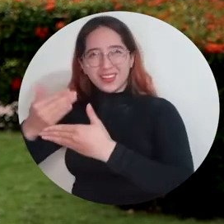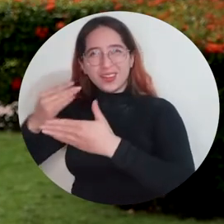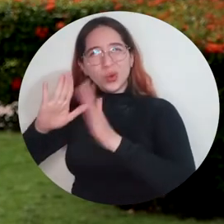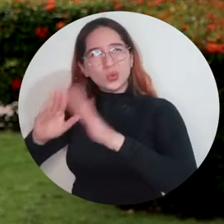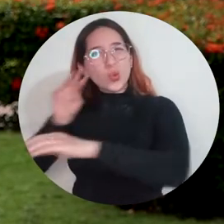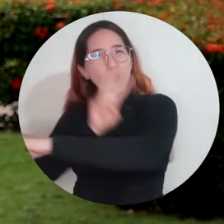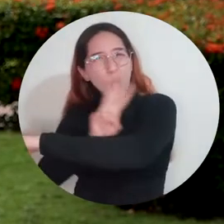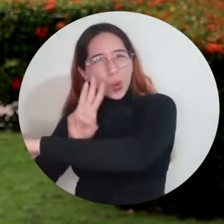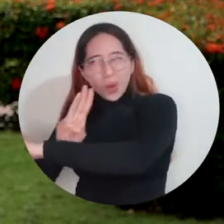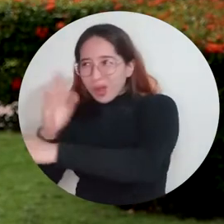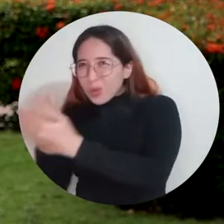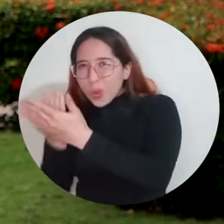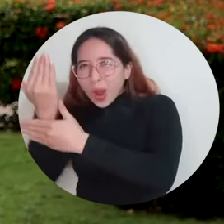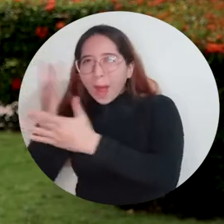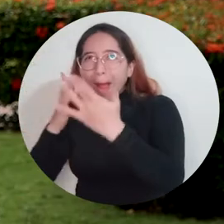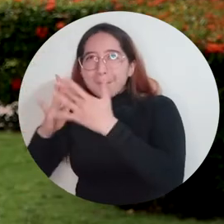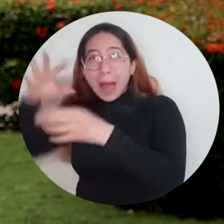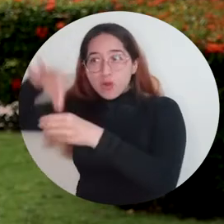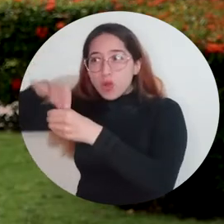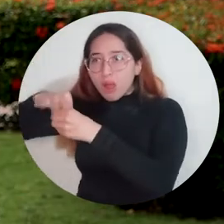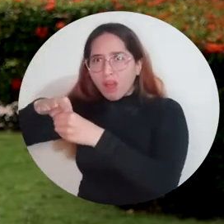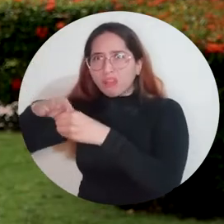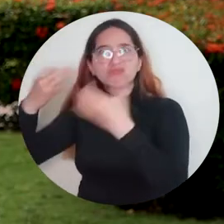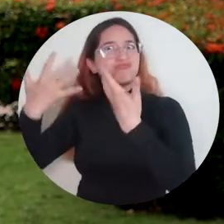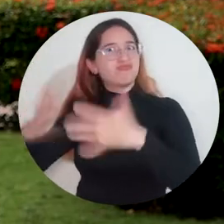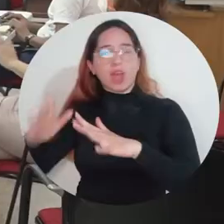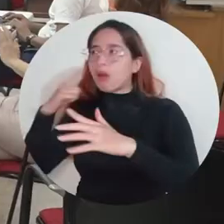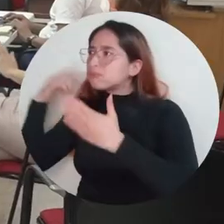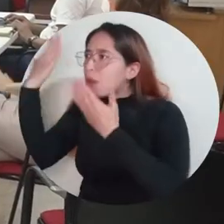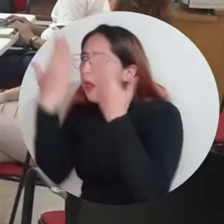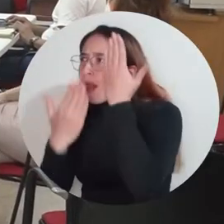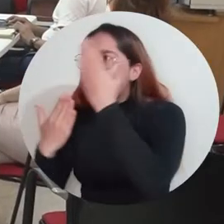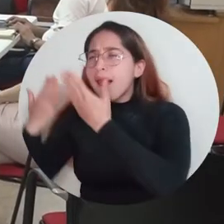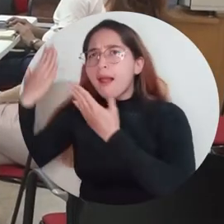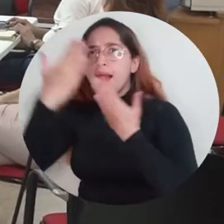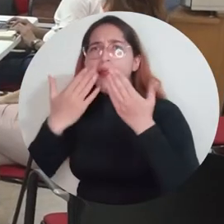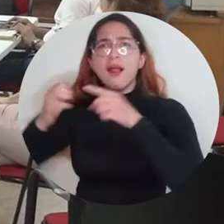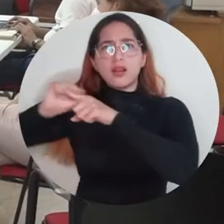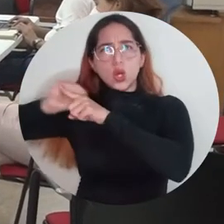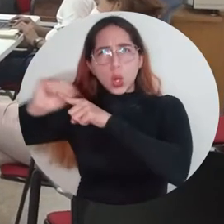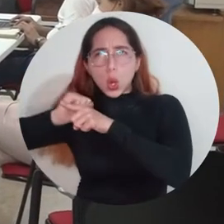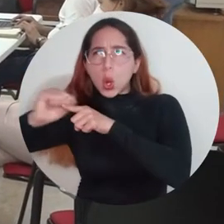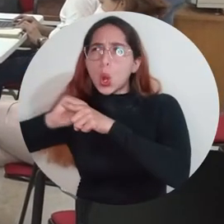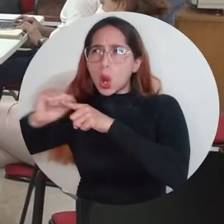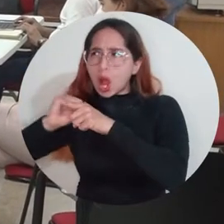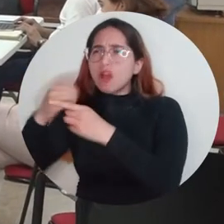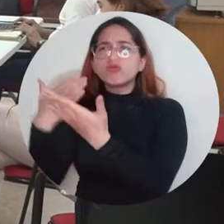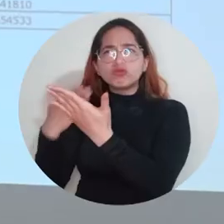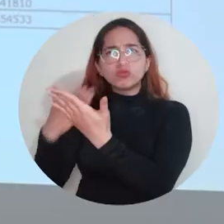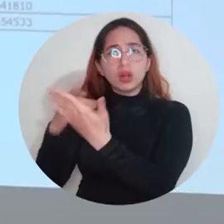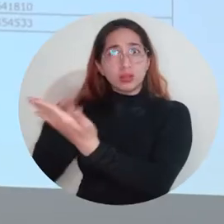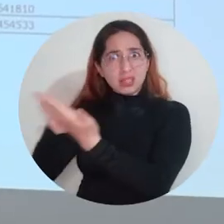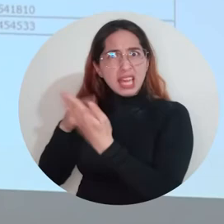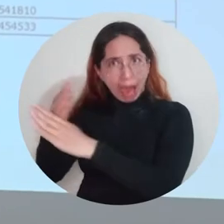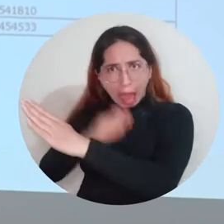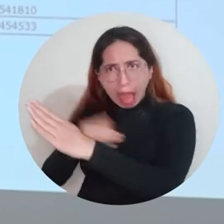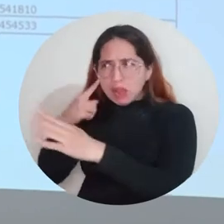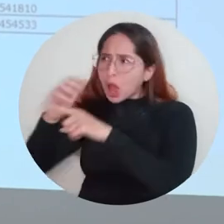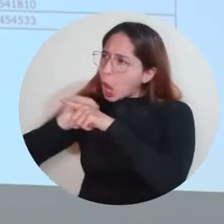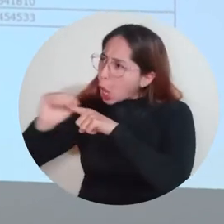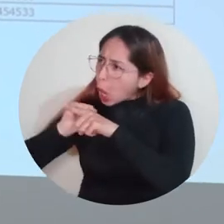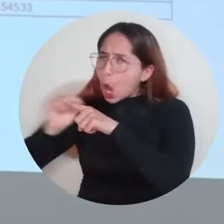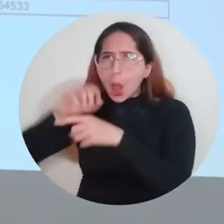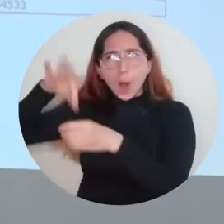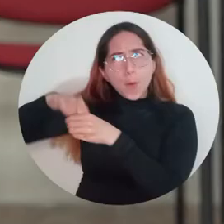plataforma para las elecciones virtuales de los diferentes estamentos y el simulacro ha sido